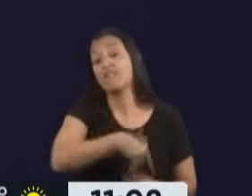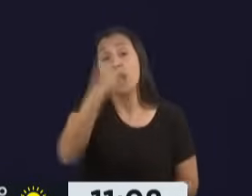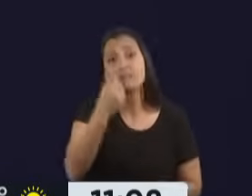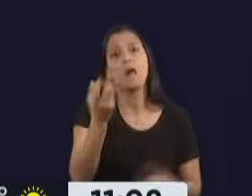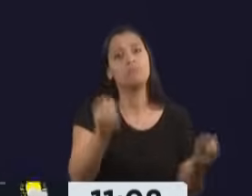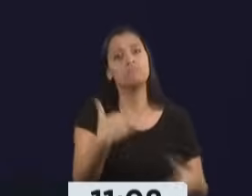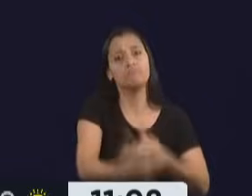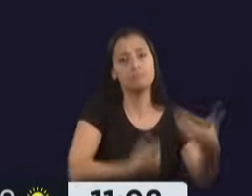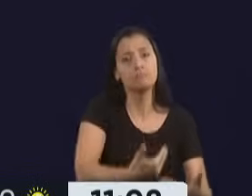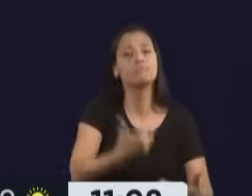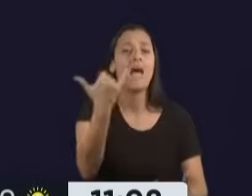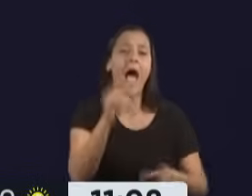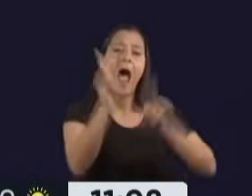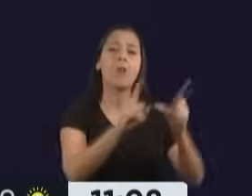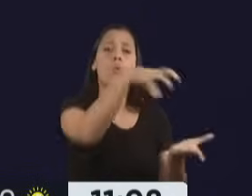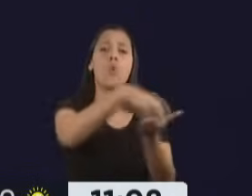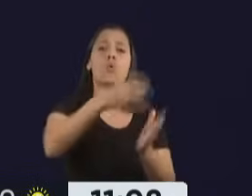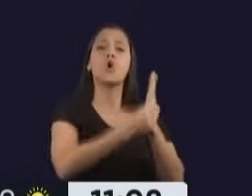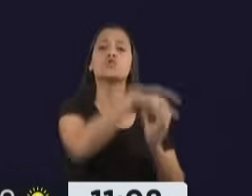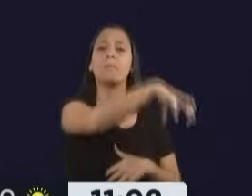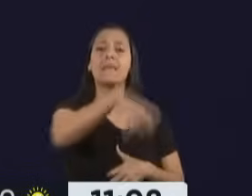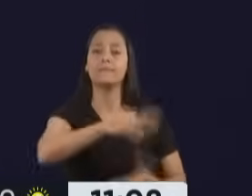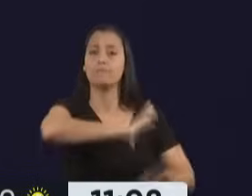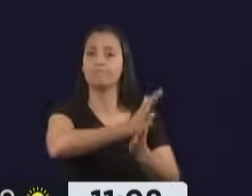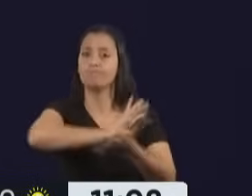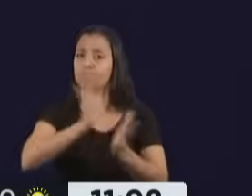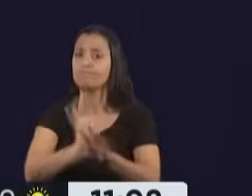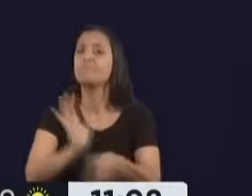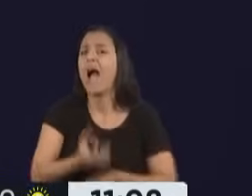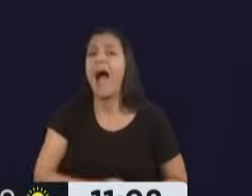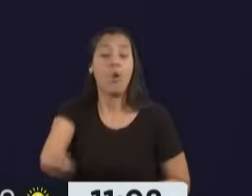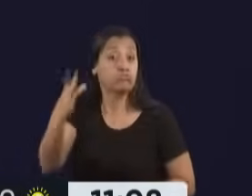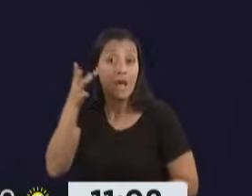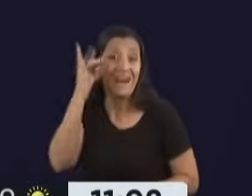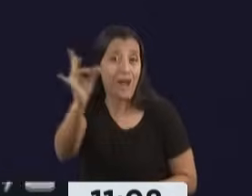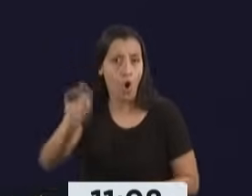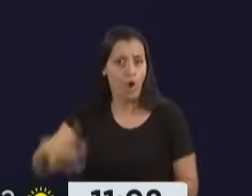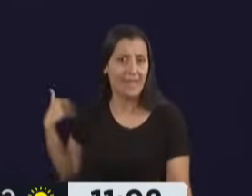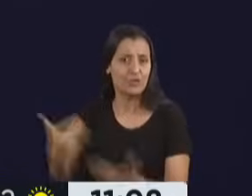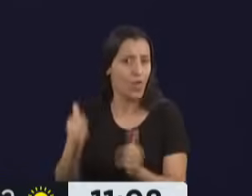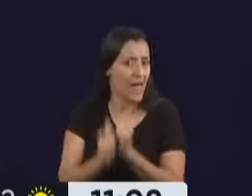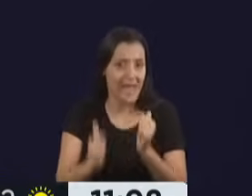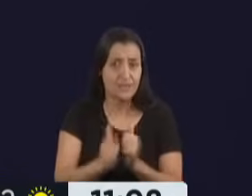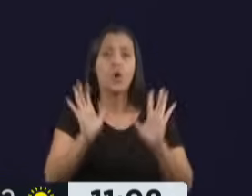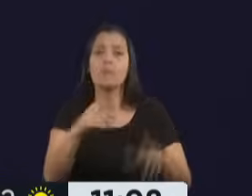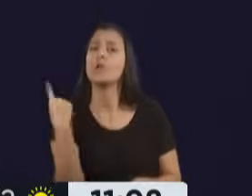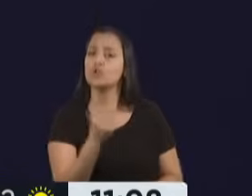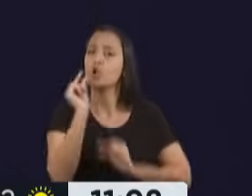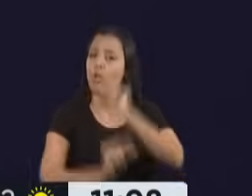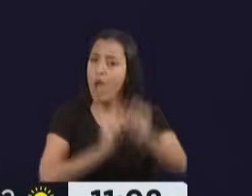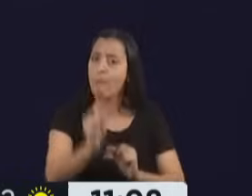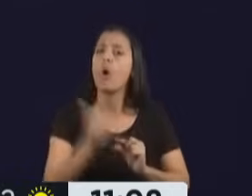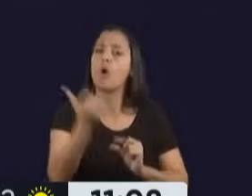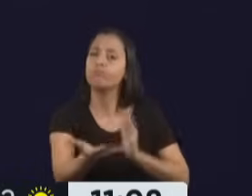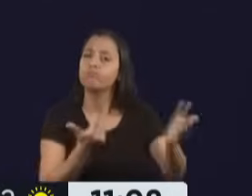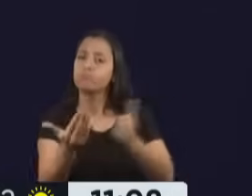sumamente importante, donde no solo realizamos el ajuste más grande de la historia, sino que además estamos limpiando